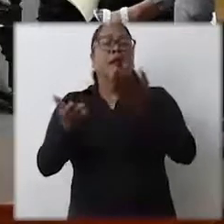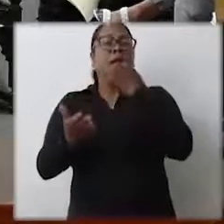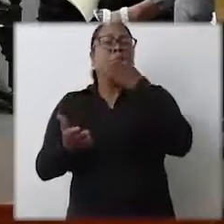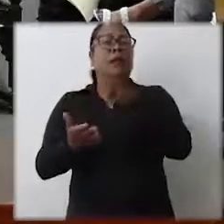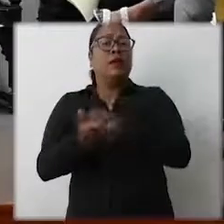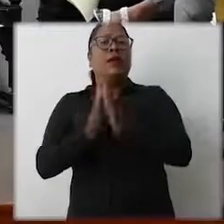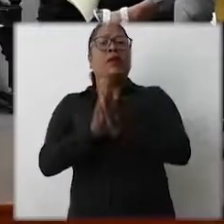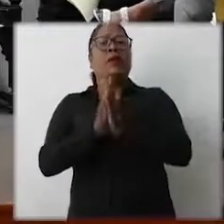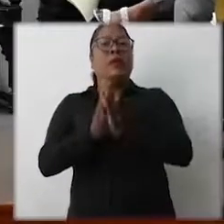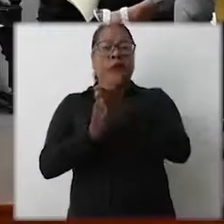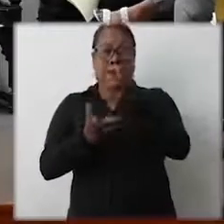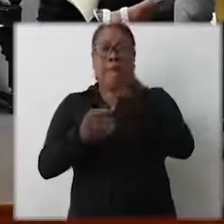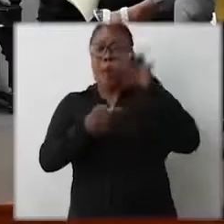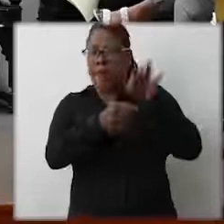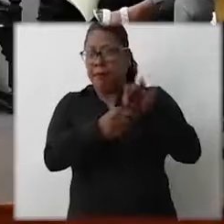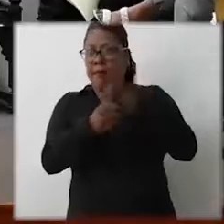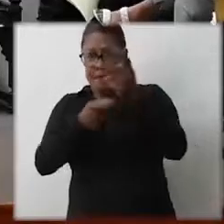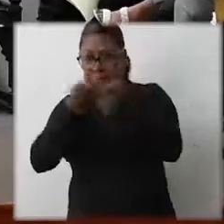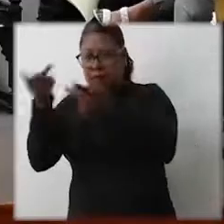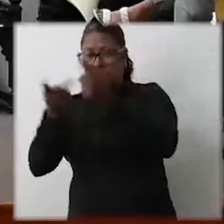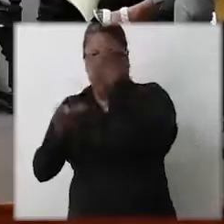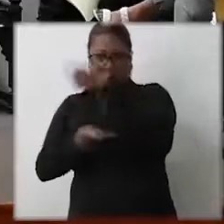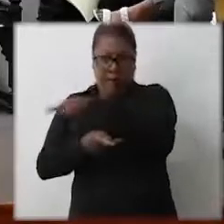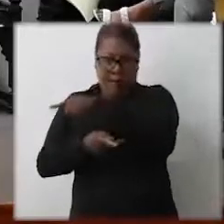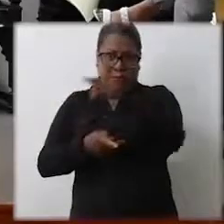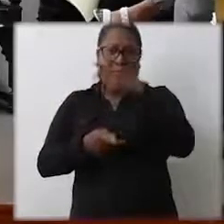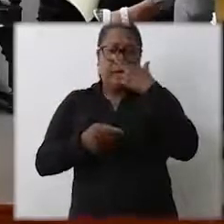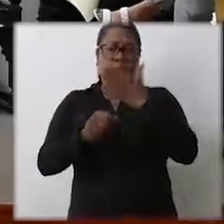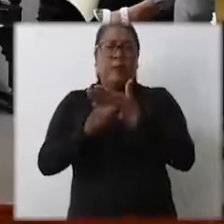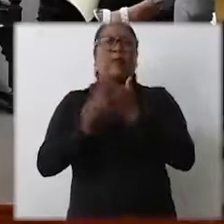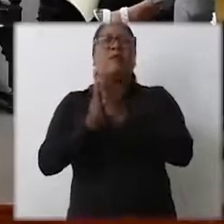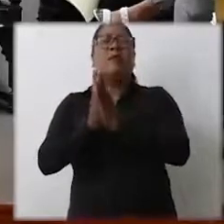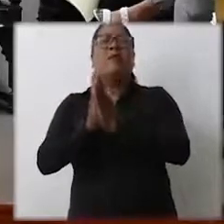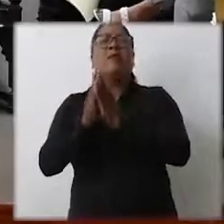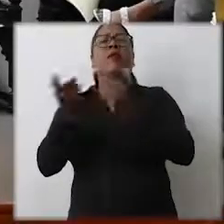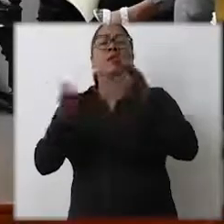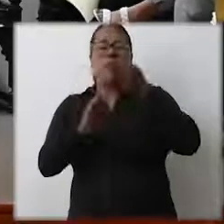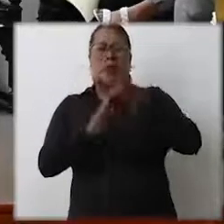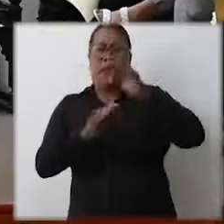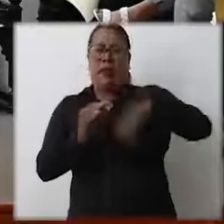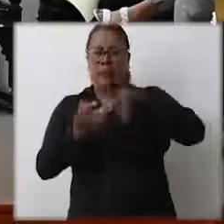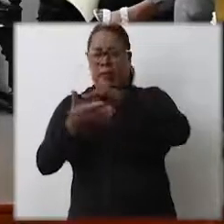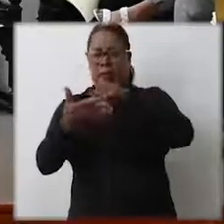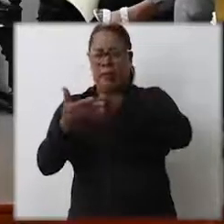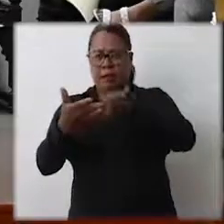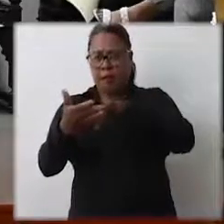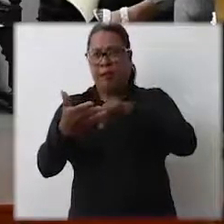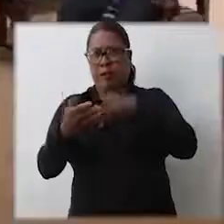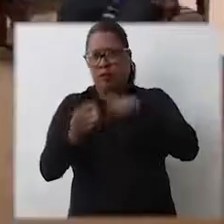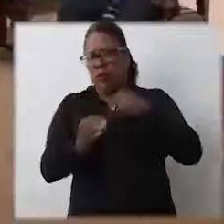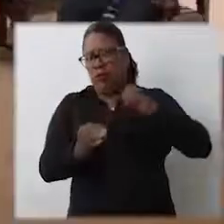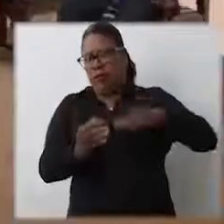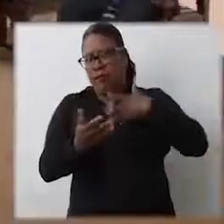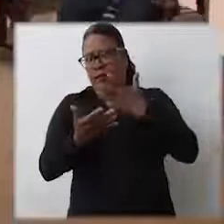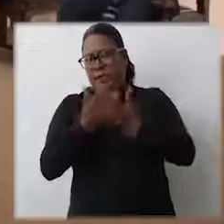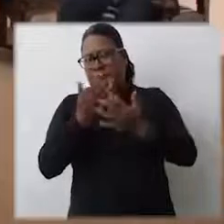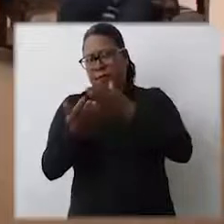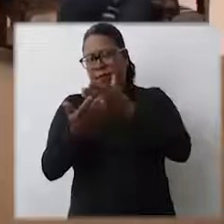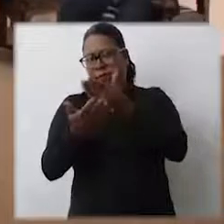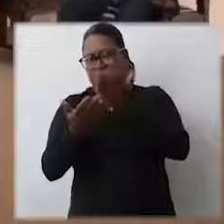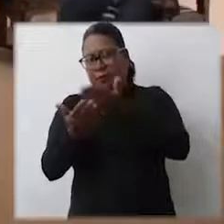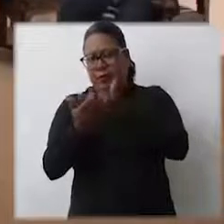municipal constitucional Francisco Martínez Neri con el que se acaba de dar cuenta. Quienes estén a favor de la aprobación, sírvanse a levantar la